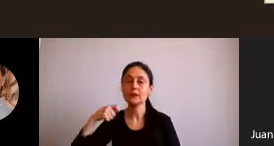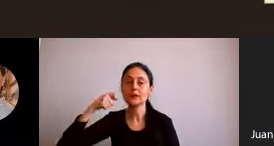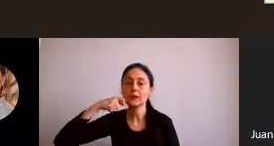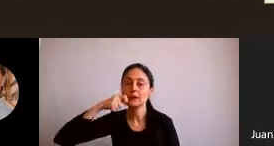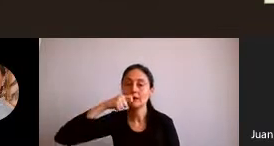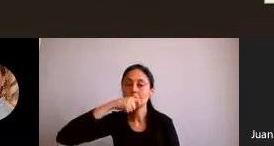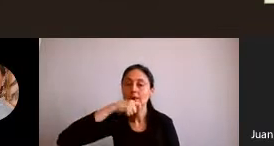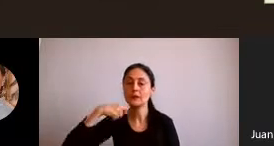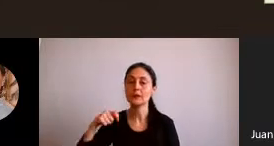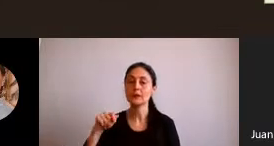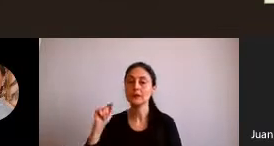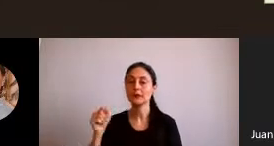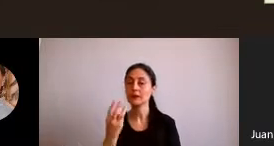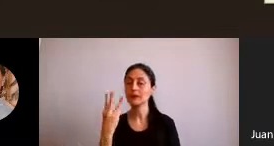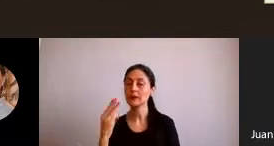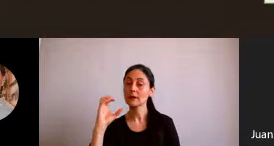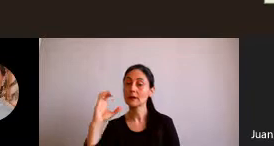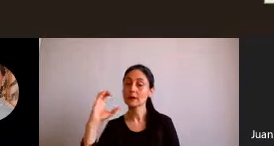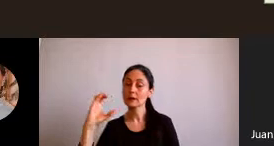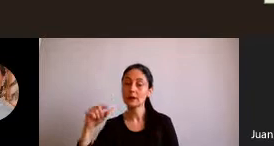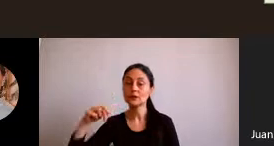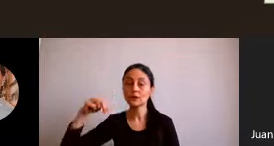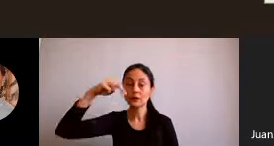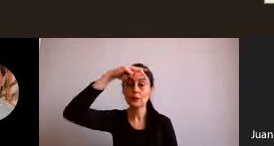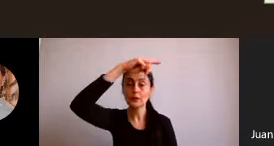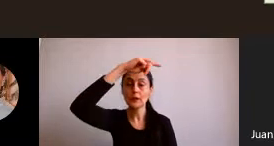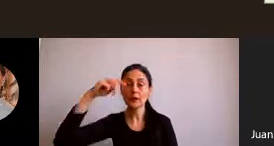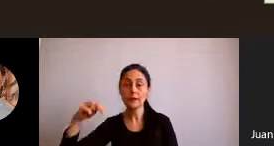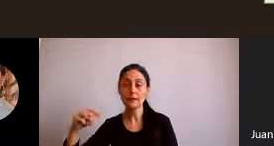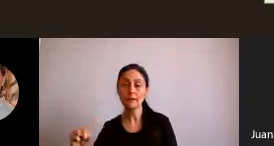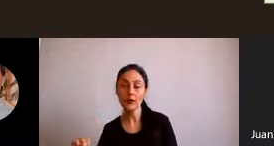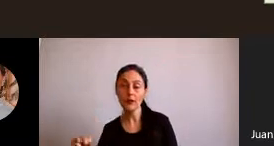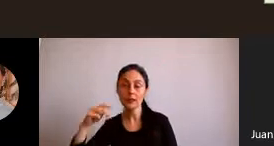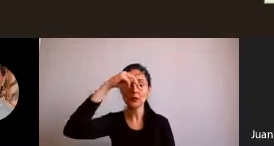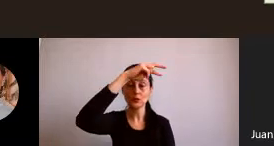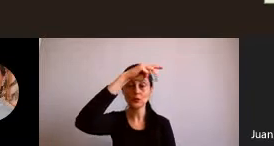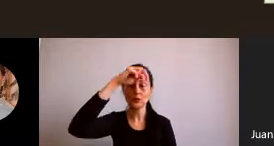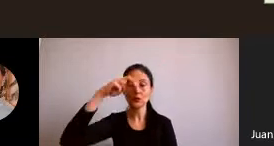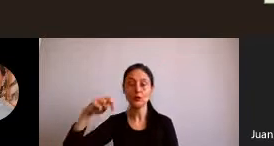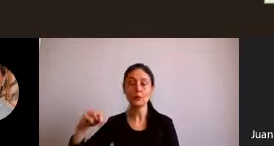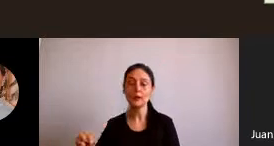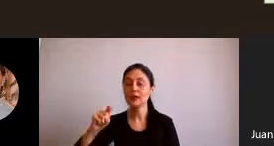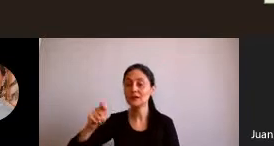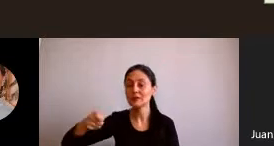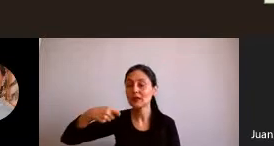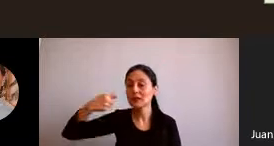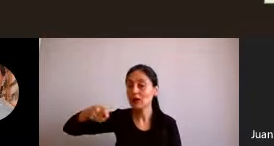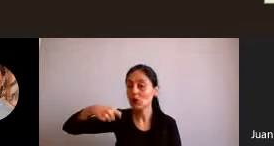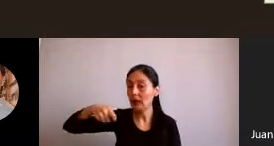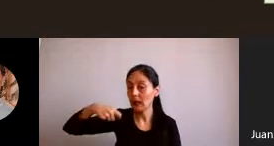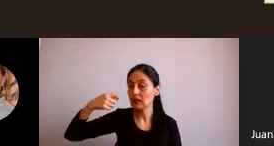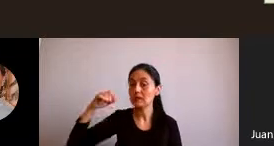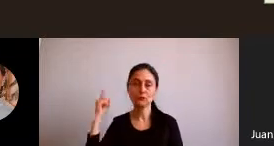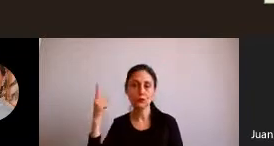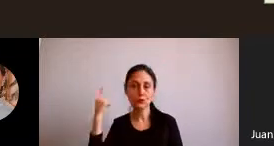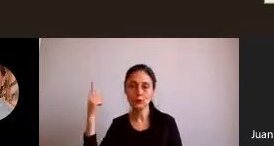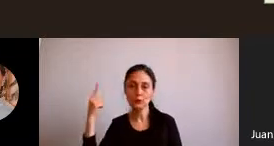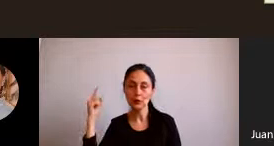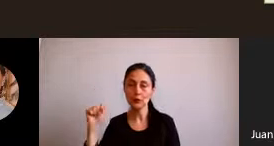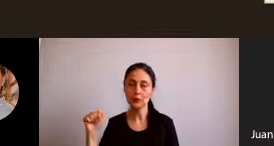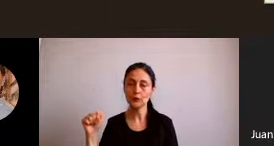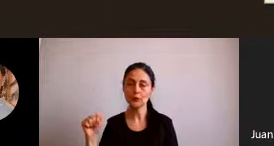tener control del esfínter, subir y bajar escaleras, ¿cierto? Alimentarse de forma independiente. Y en los